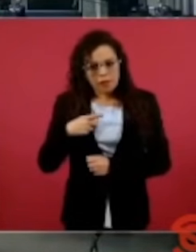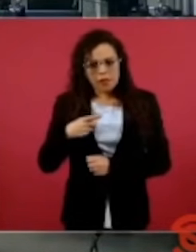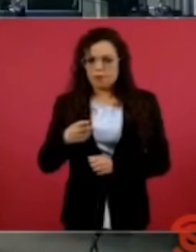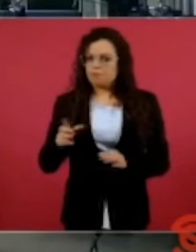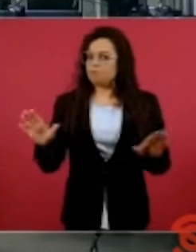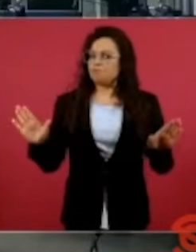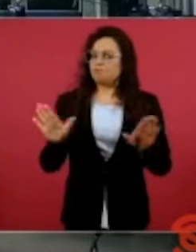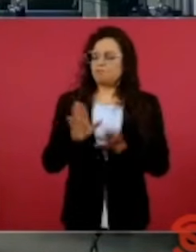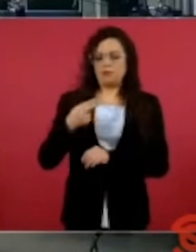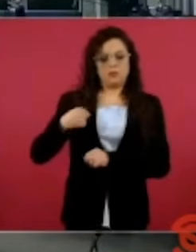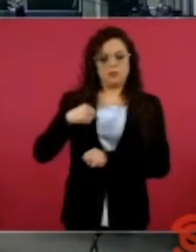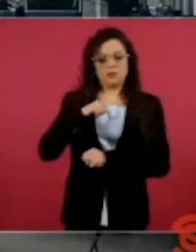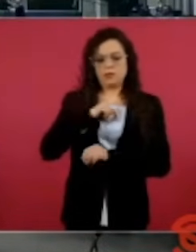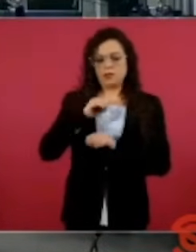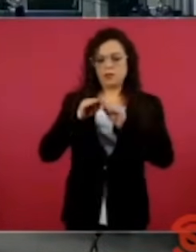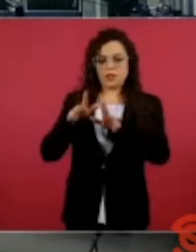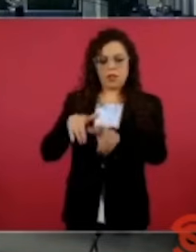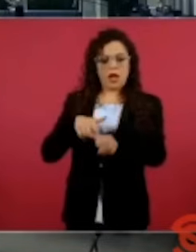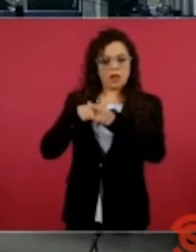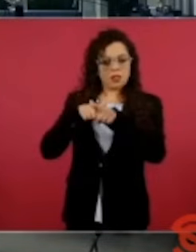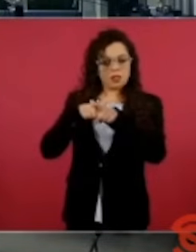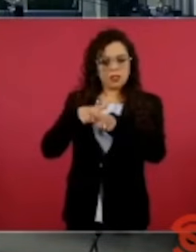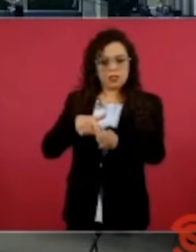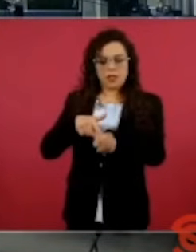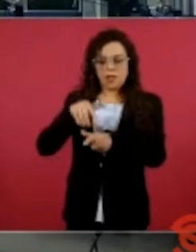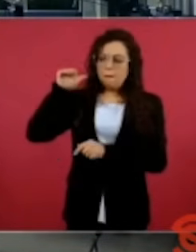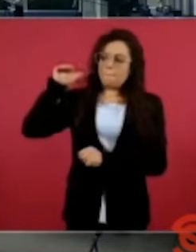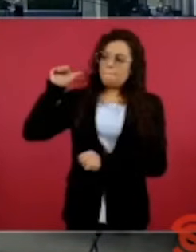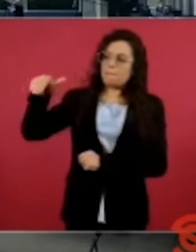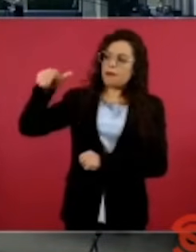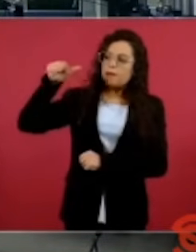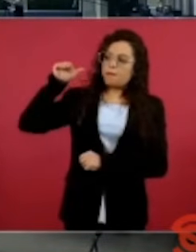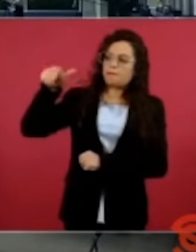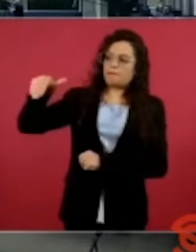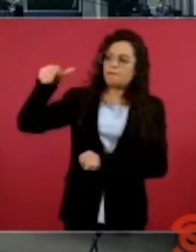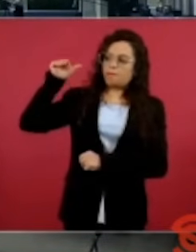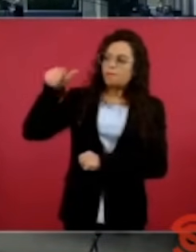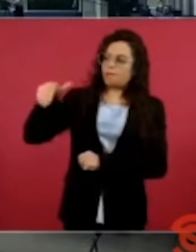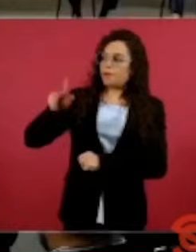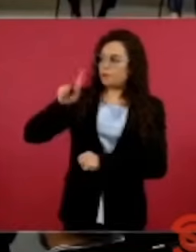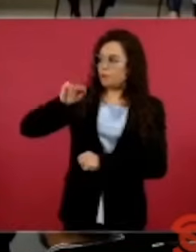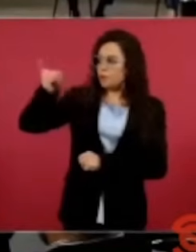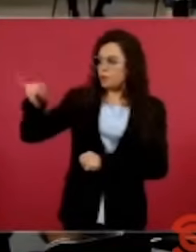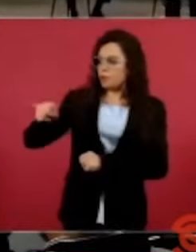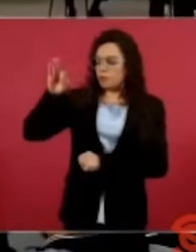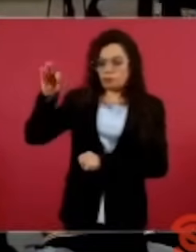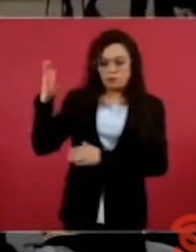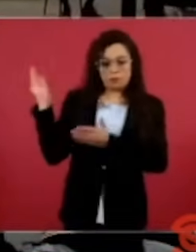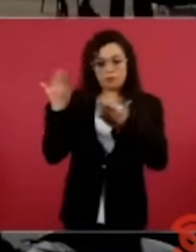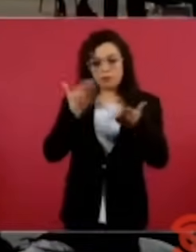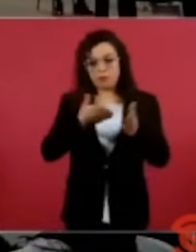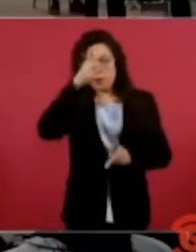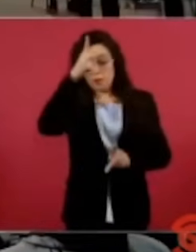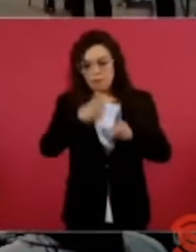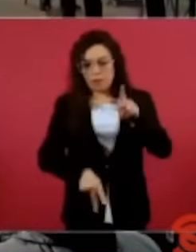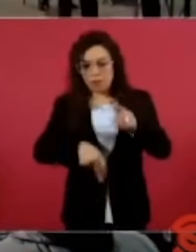solicitando al poder judicial que resuelva esto porque